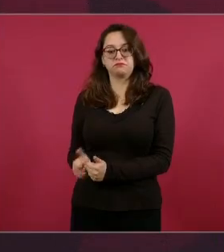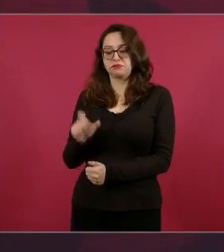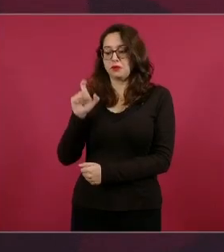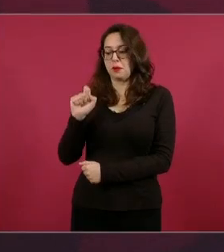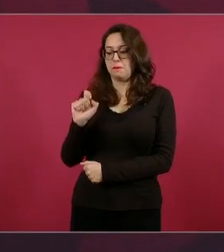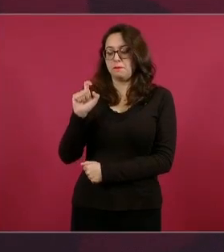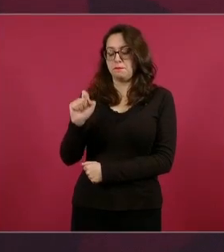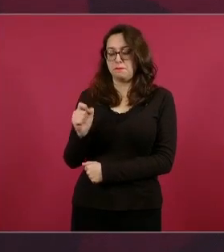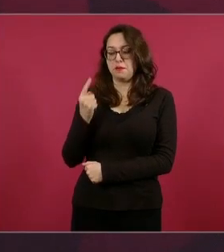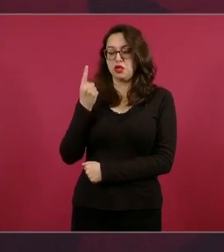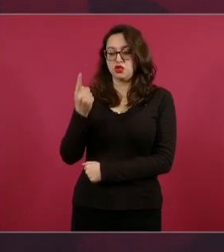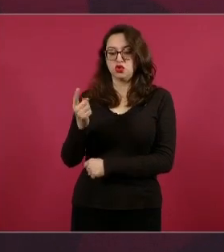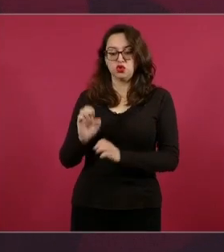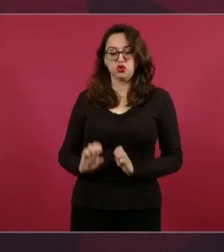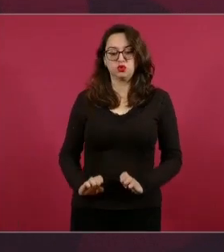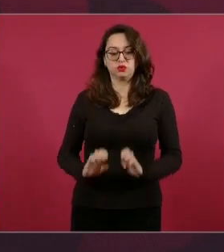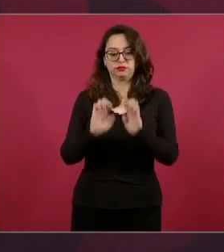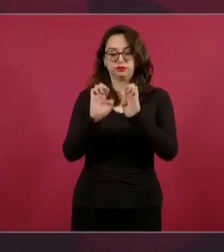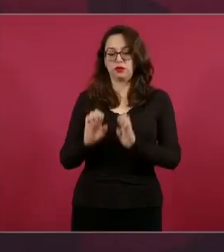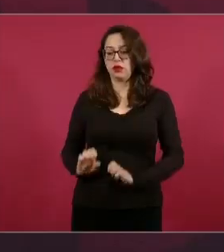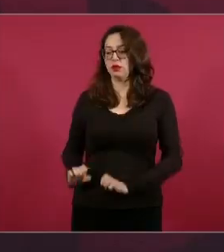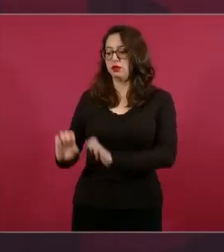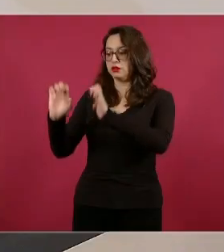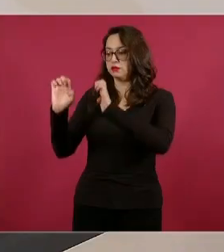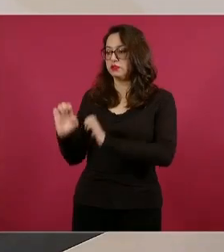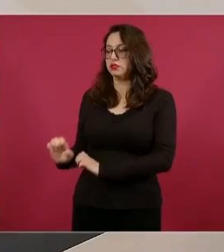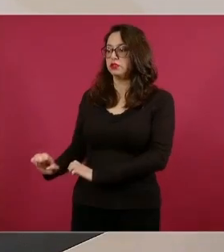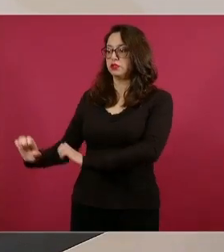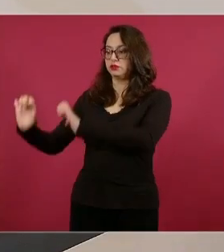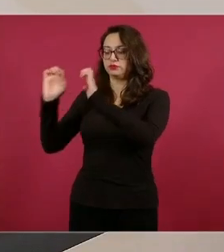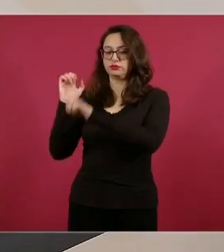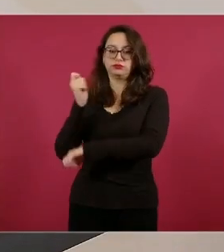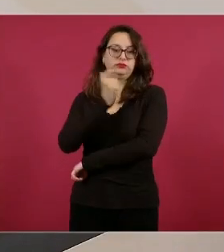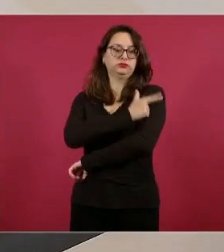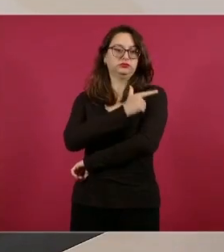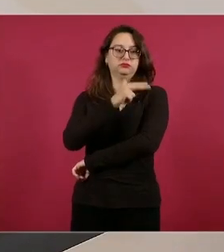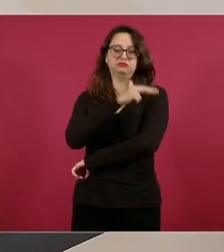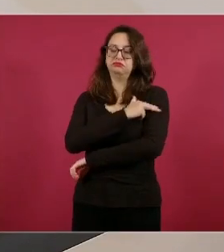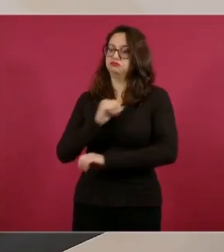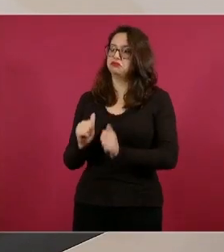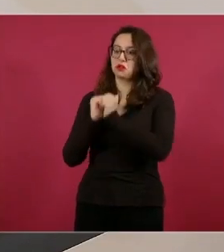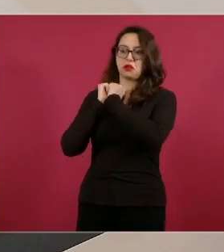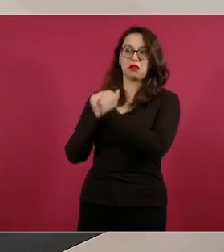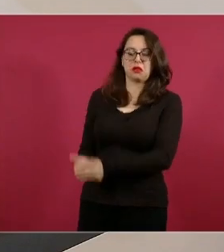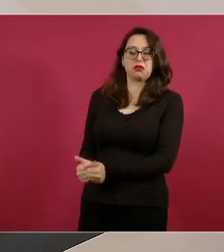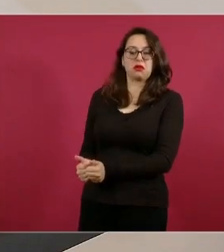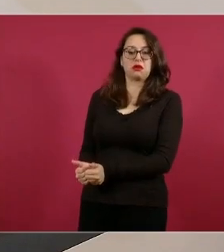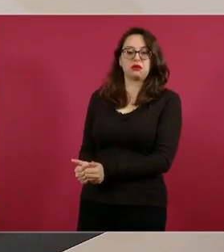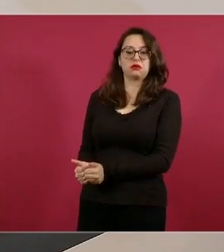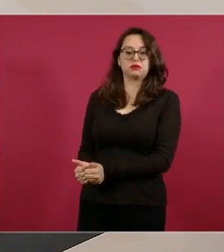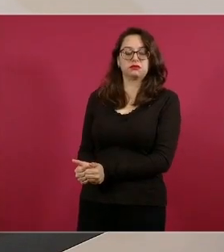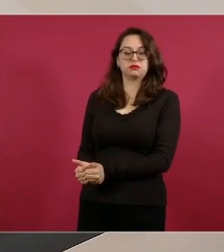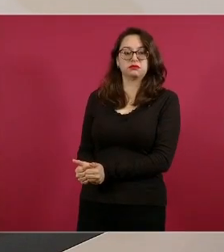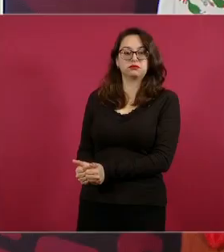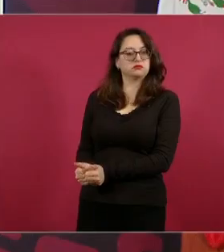21 cuarteles en Acapulco y en Coyuca con la Guardia Nacional?